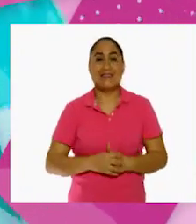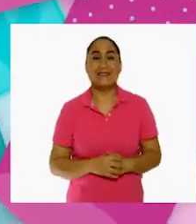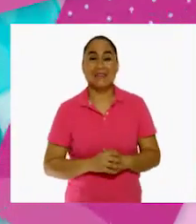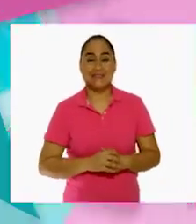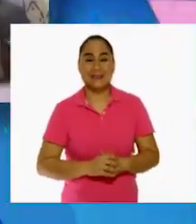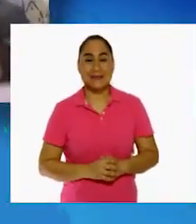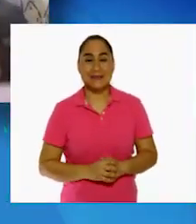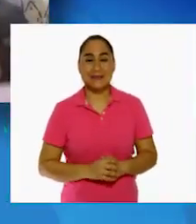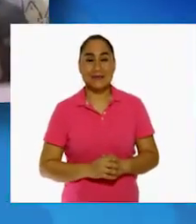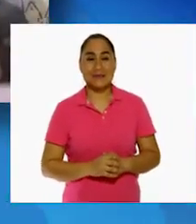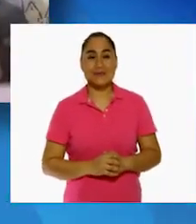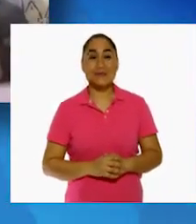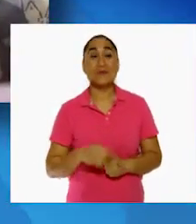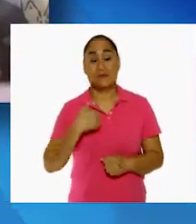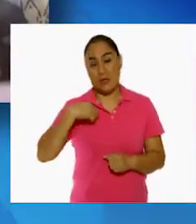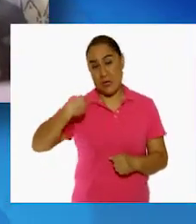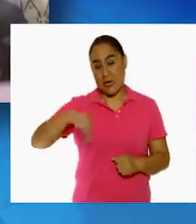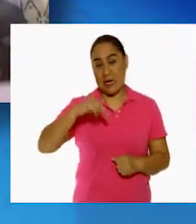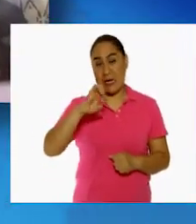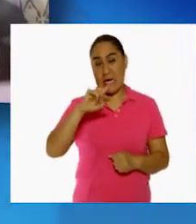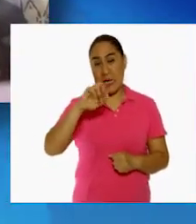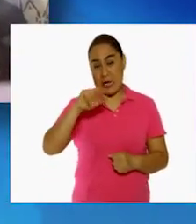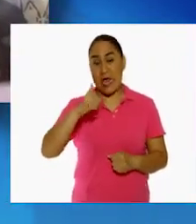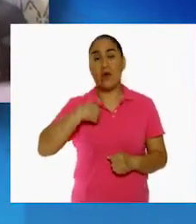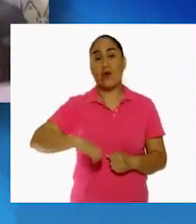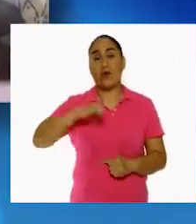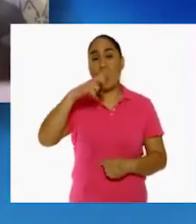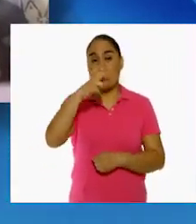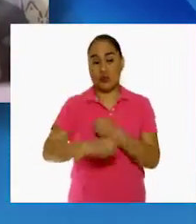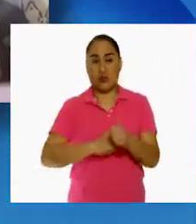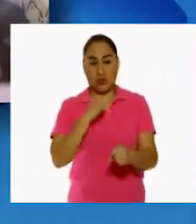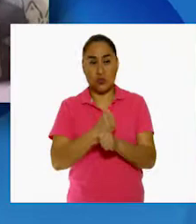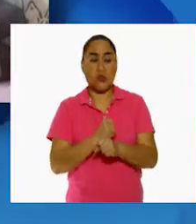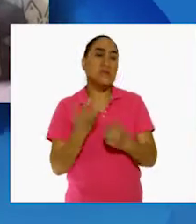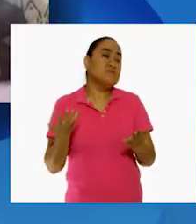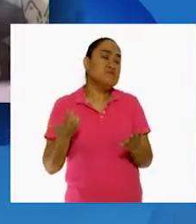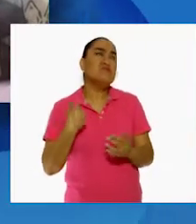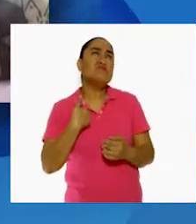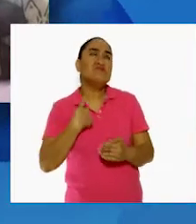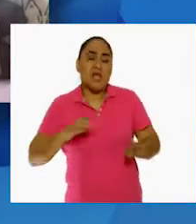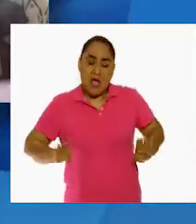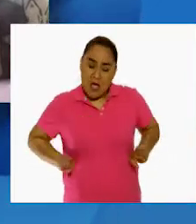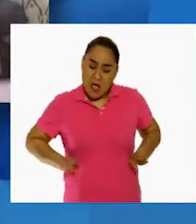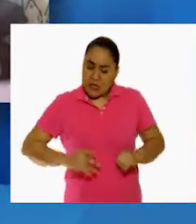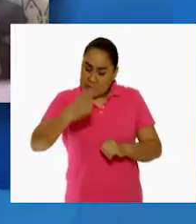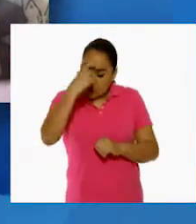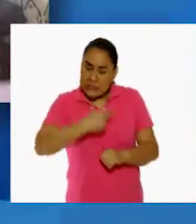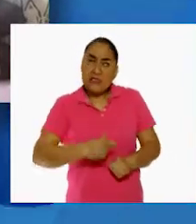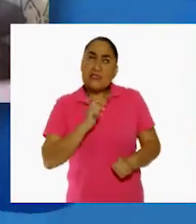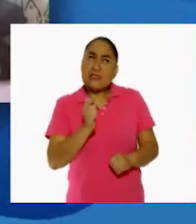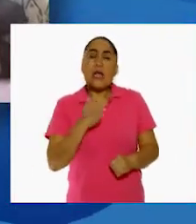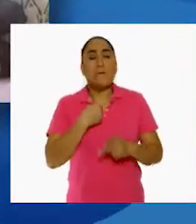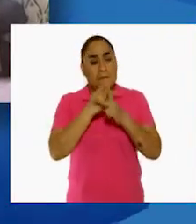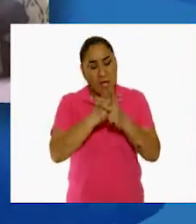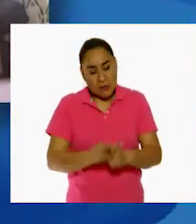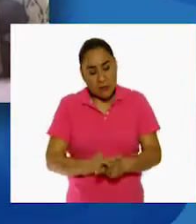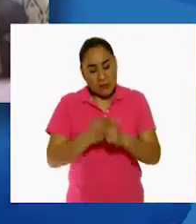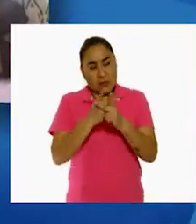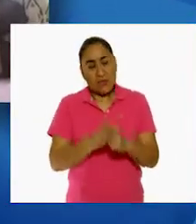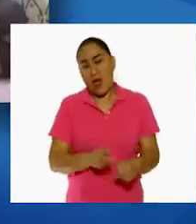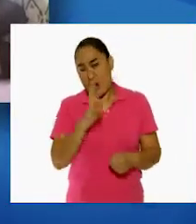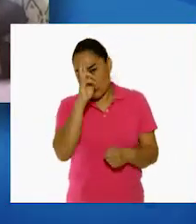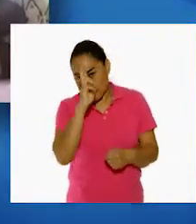mano. Hola, soy Elena Giselle, tengo 8 años. Yo escribí como cualidades paciencia, respeto